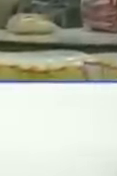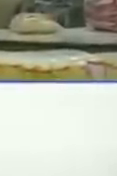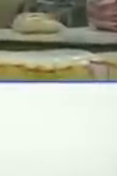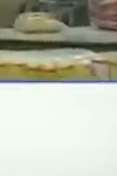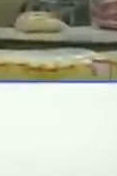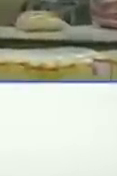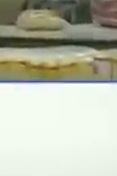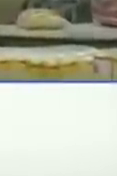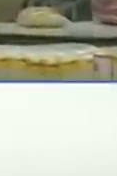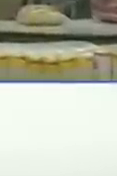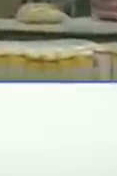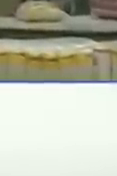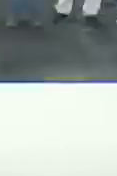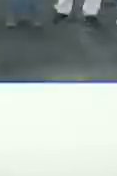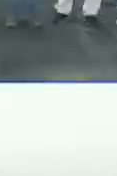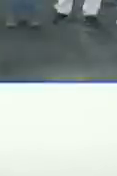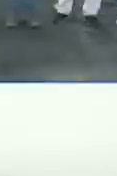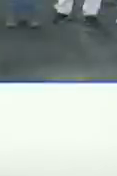Adelante.